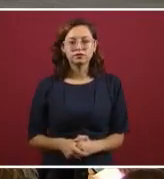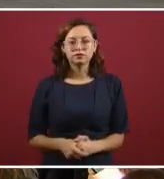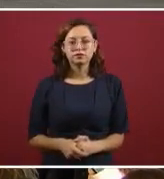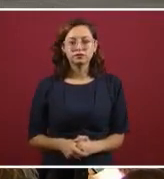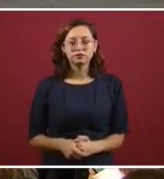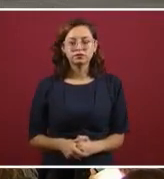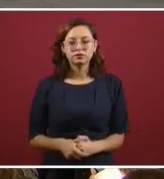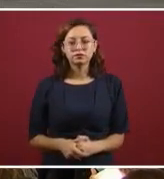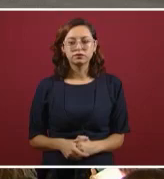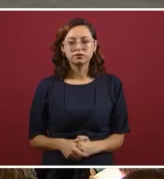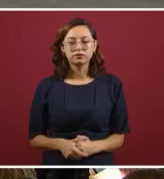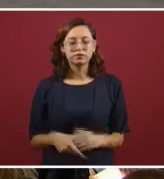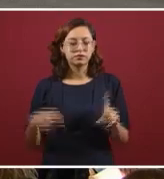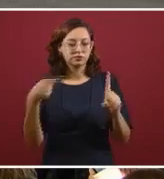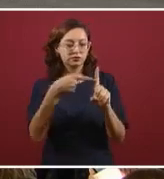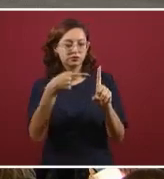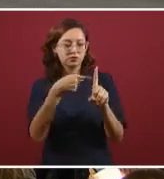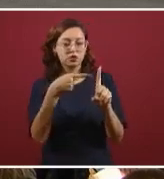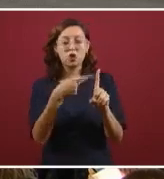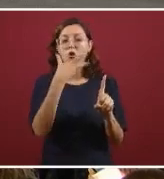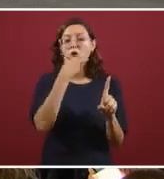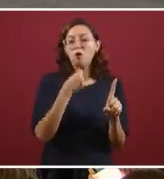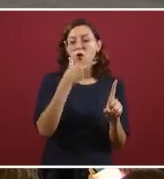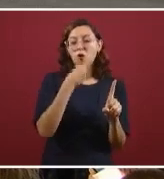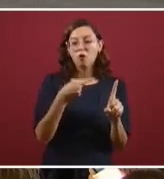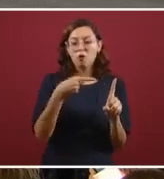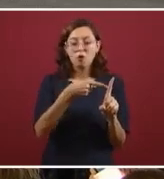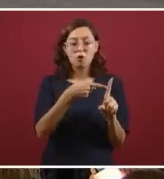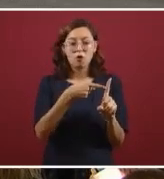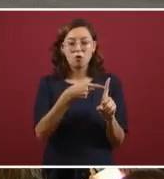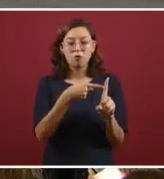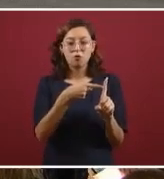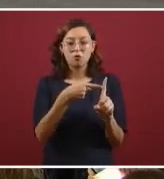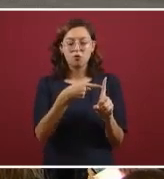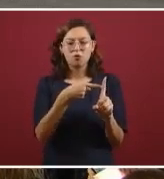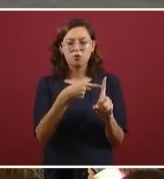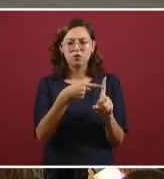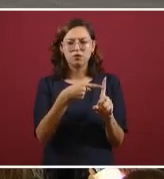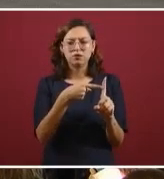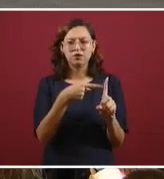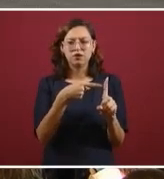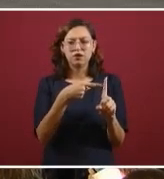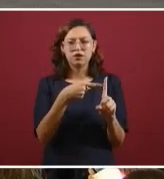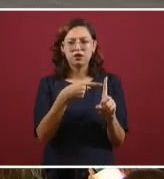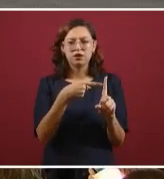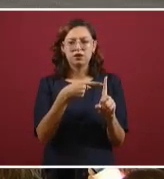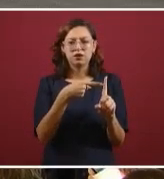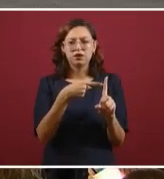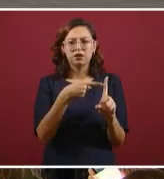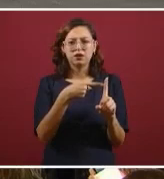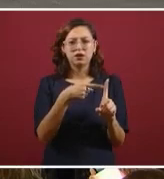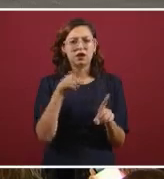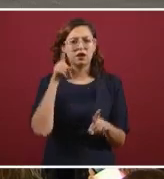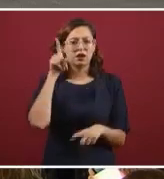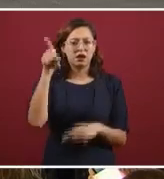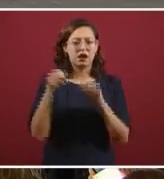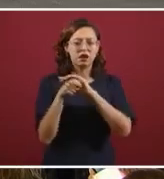presunto implicado en la desaparición de los jóvenes de Ayotzinapa